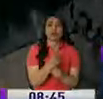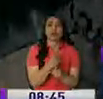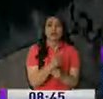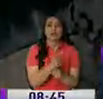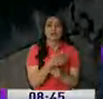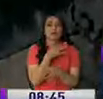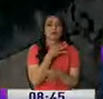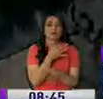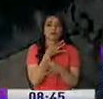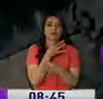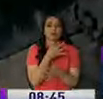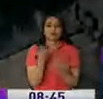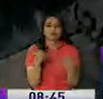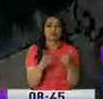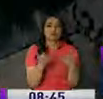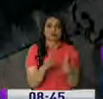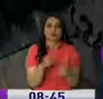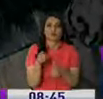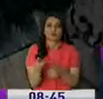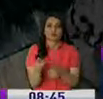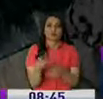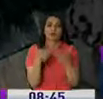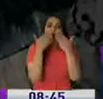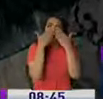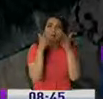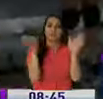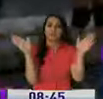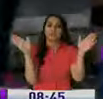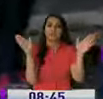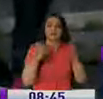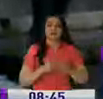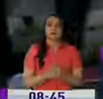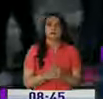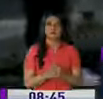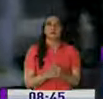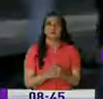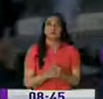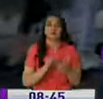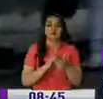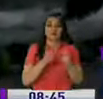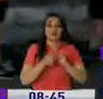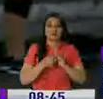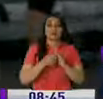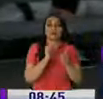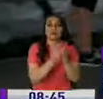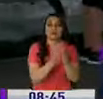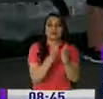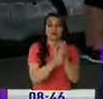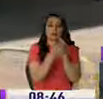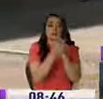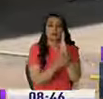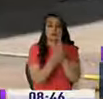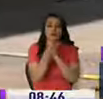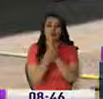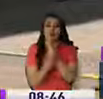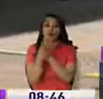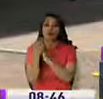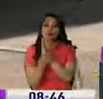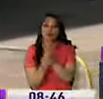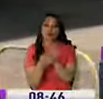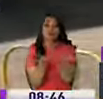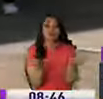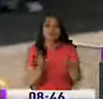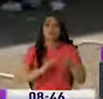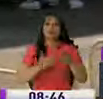se entretiene. Y que ella es muy abierta. Cada disciplina deportiva tiene varios módulos que estarán a disponibilidad